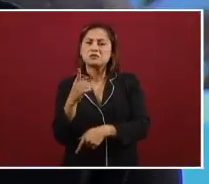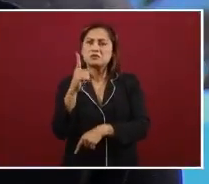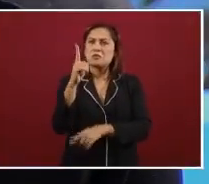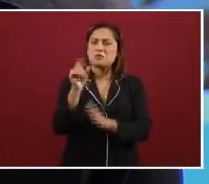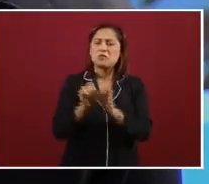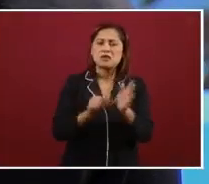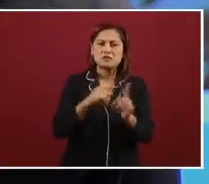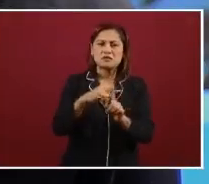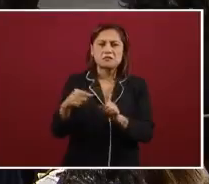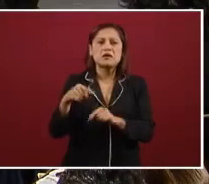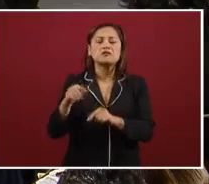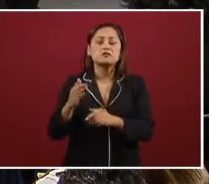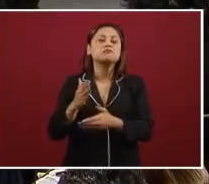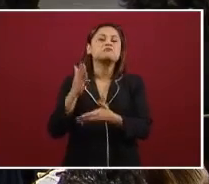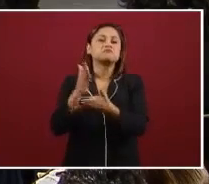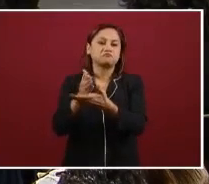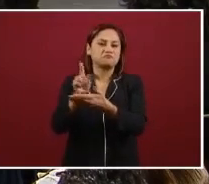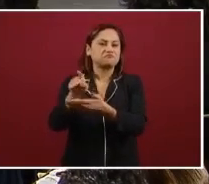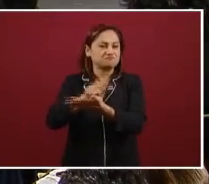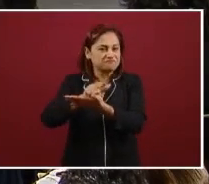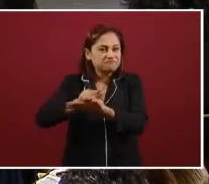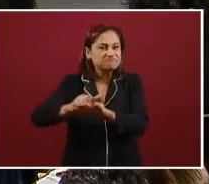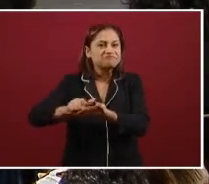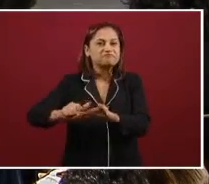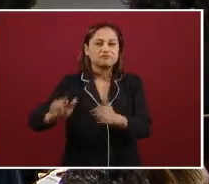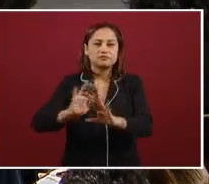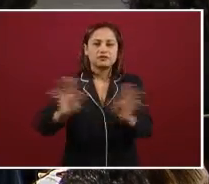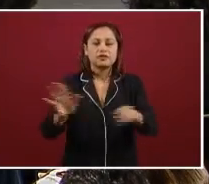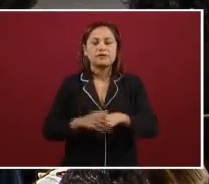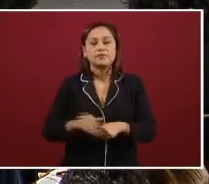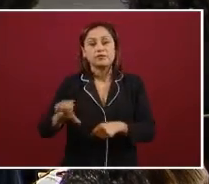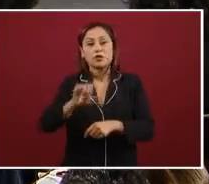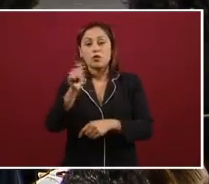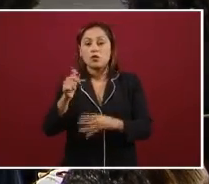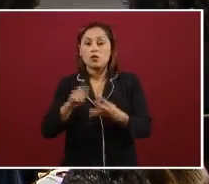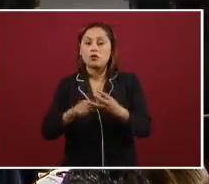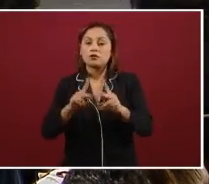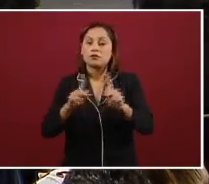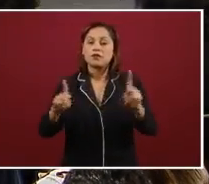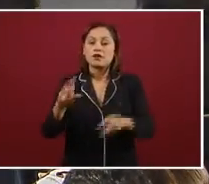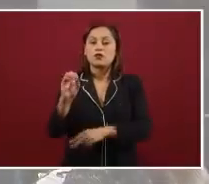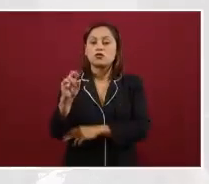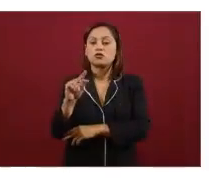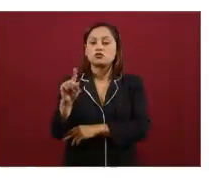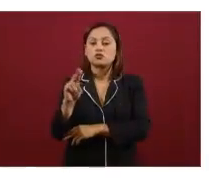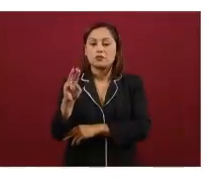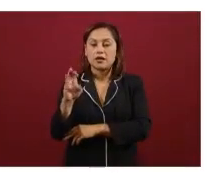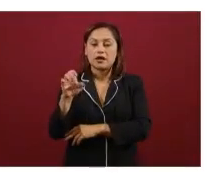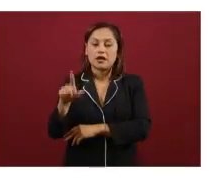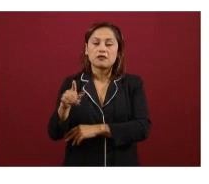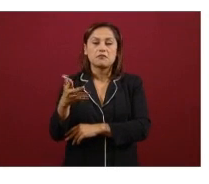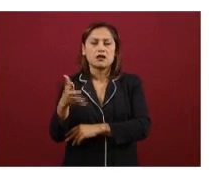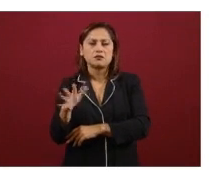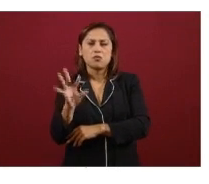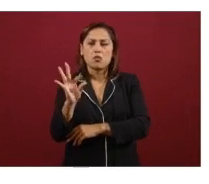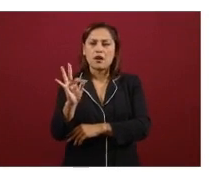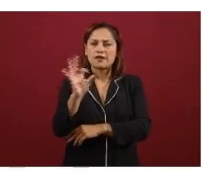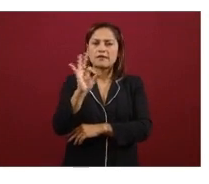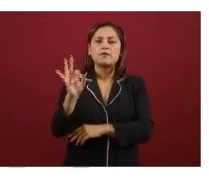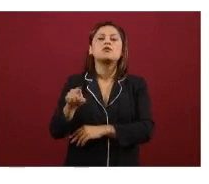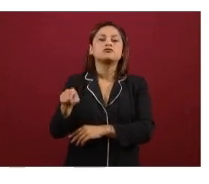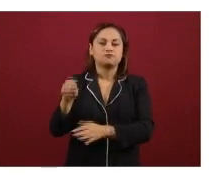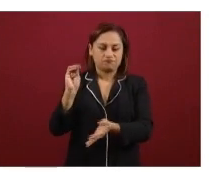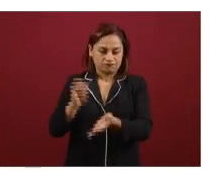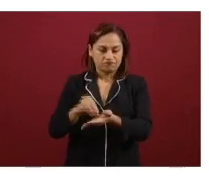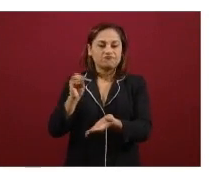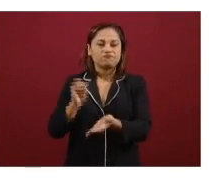también ahí las playas. La que sigue, por favor. Cozumel. Más o menos un 40% de sargazo en esa área.